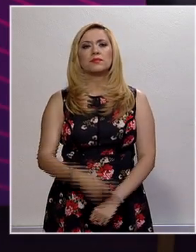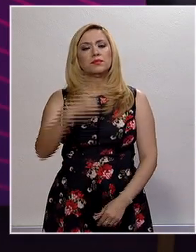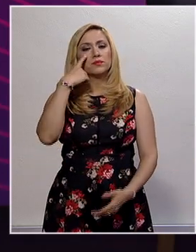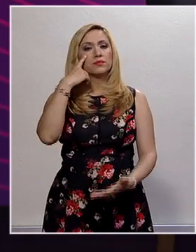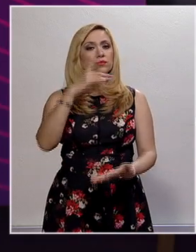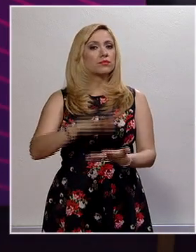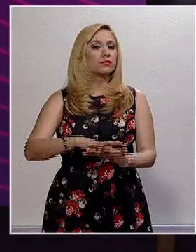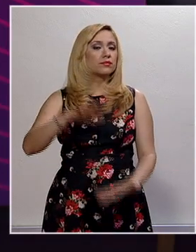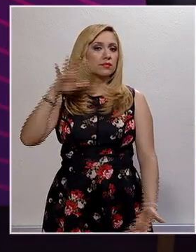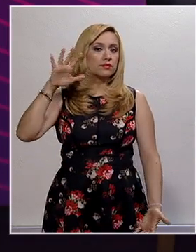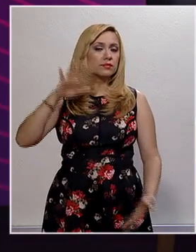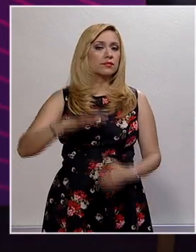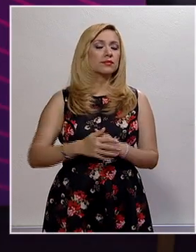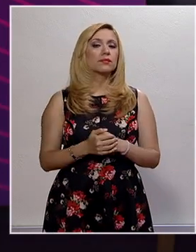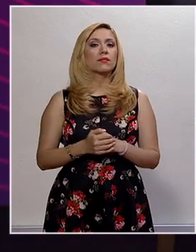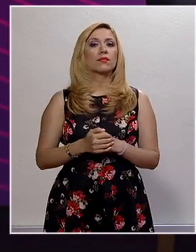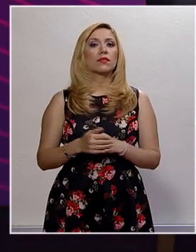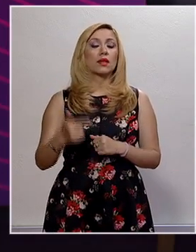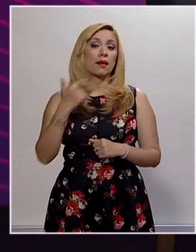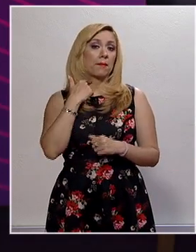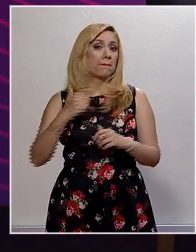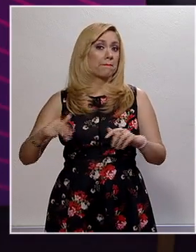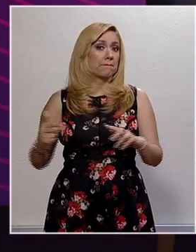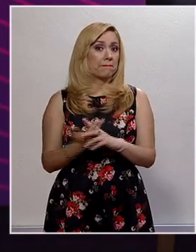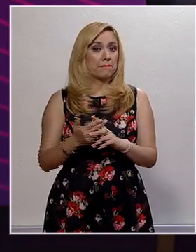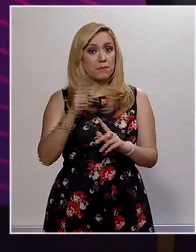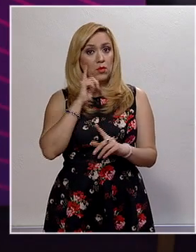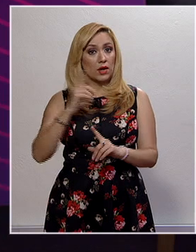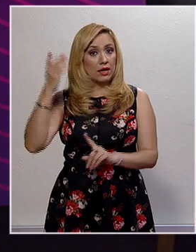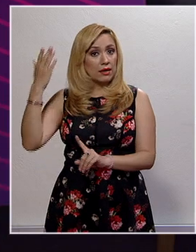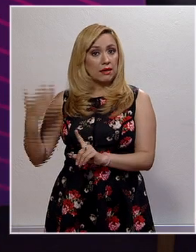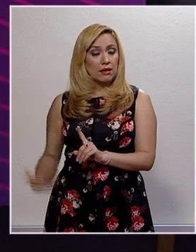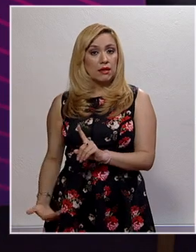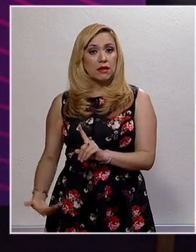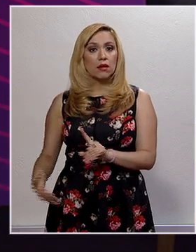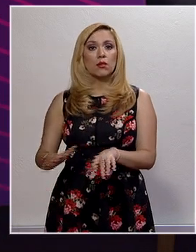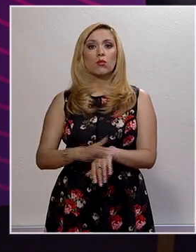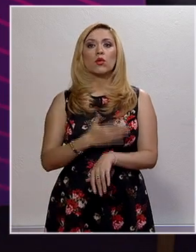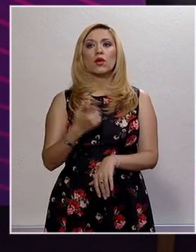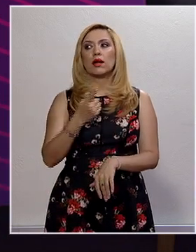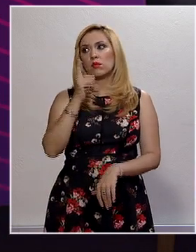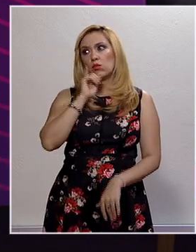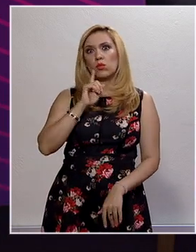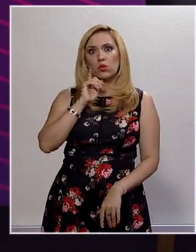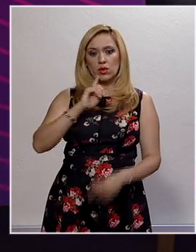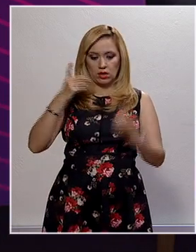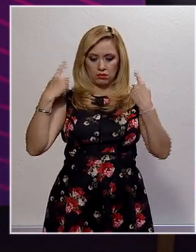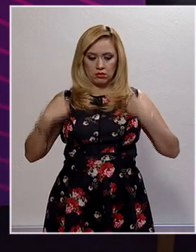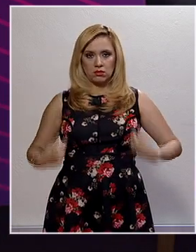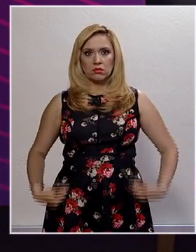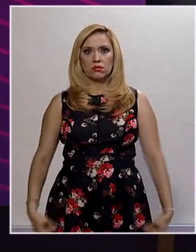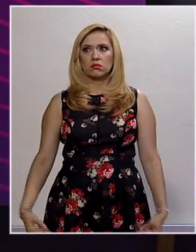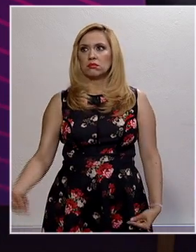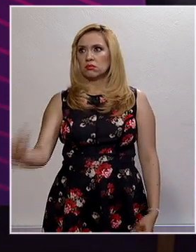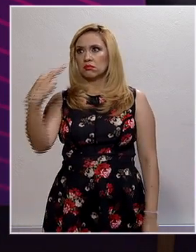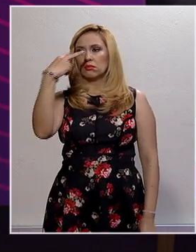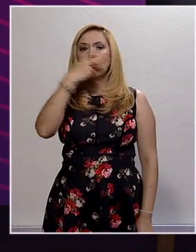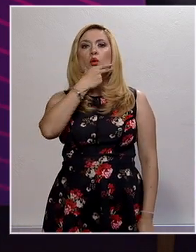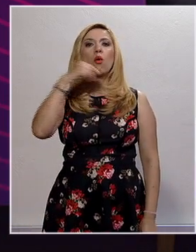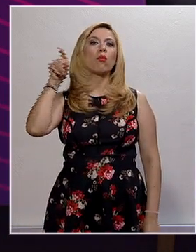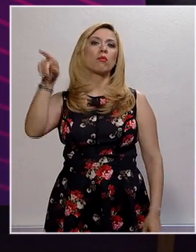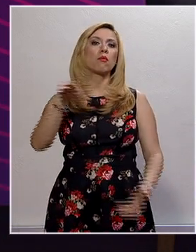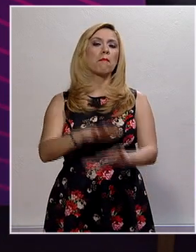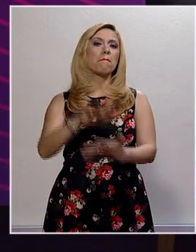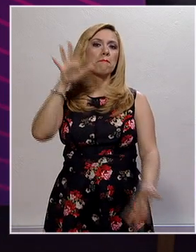Generalmente también, entonces, el asesinato de esta mujer por la razón de género es cometido por un hombre,